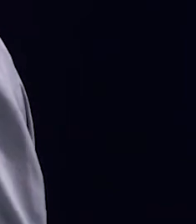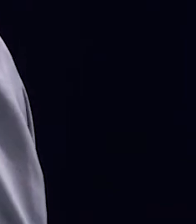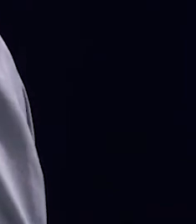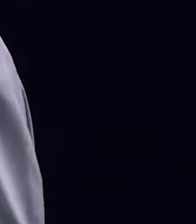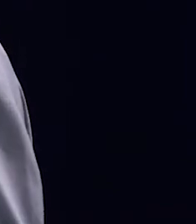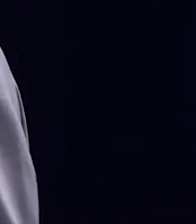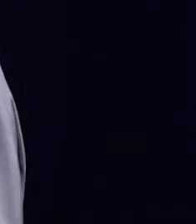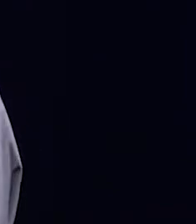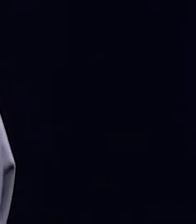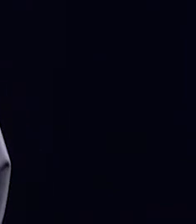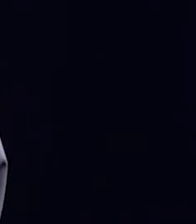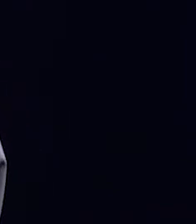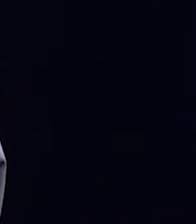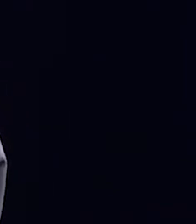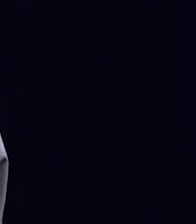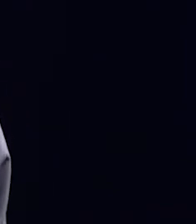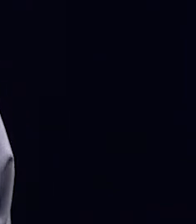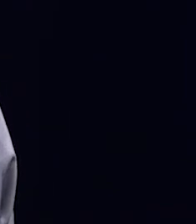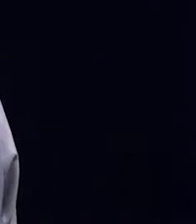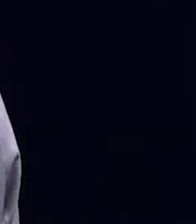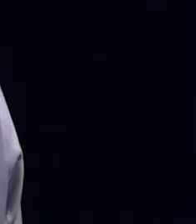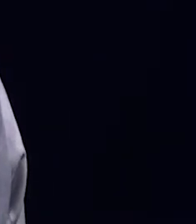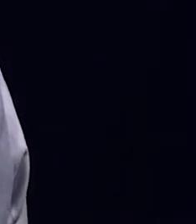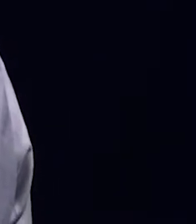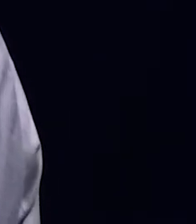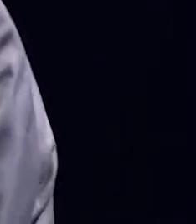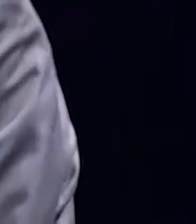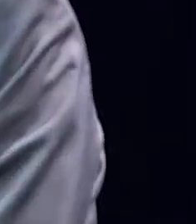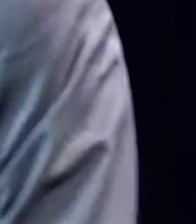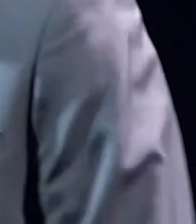para avanzar la investigación biomédica.